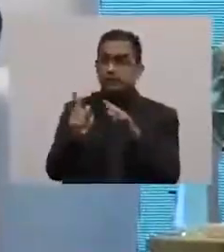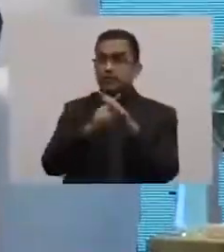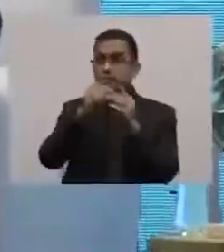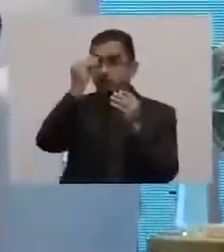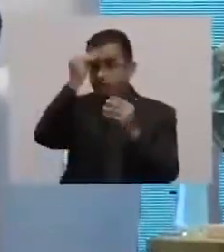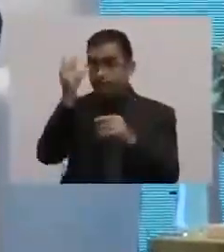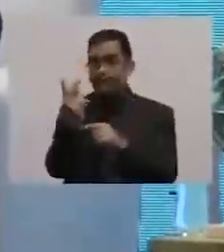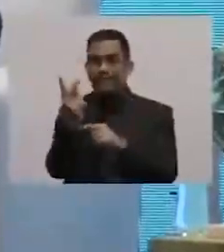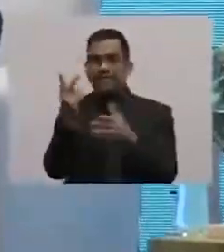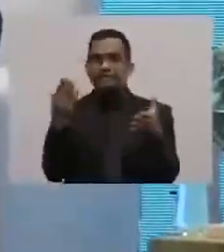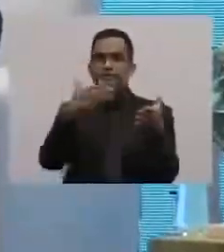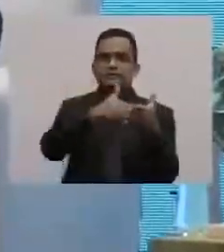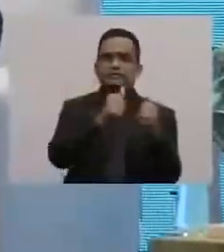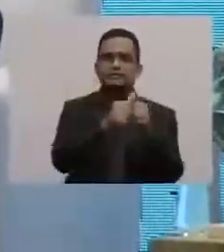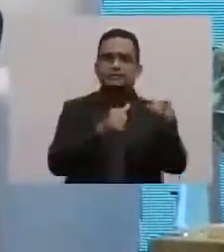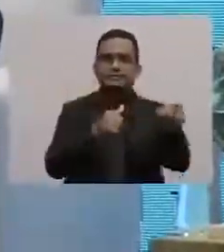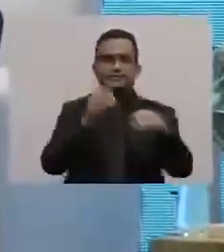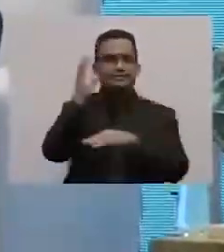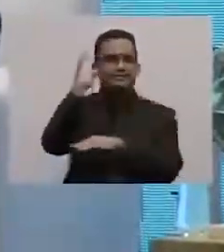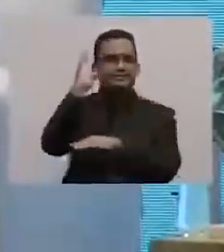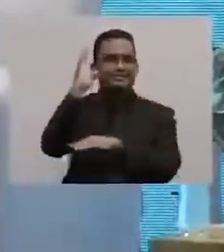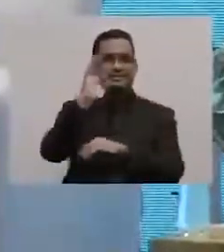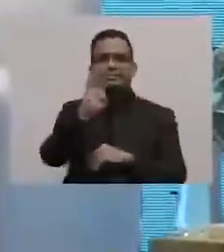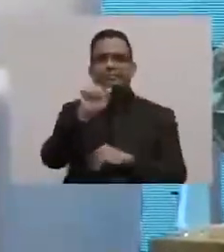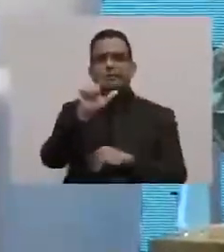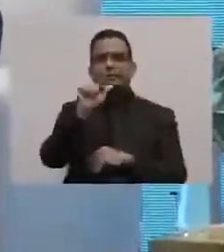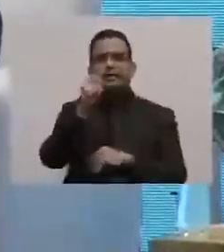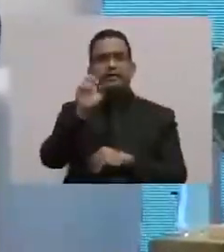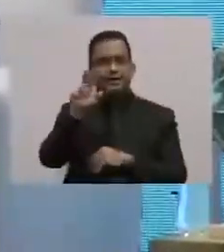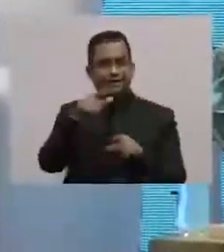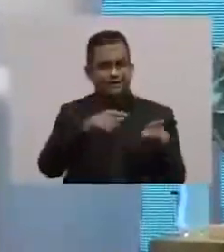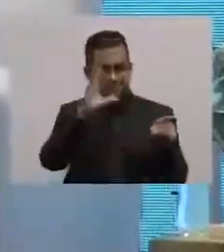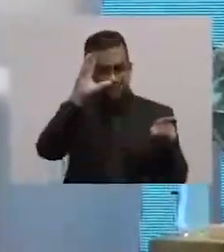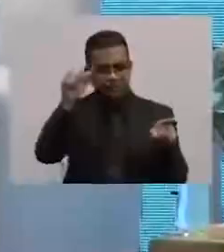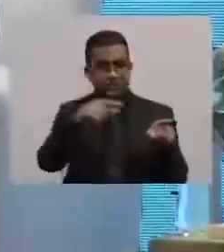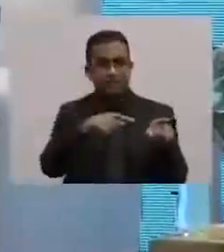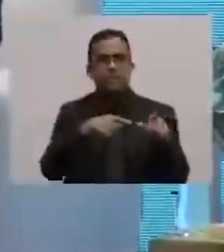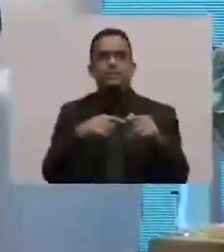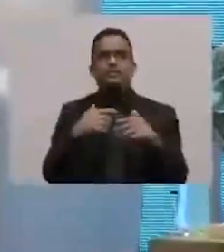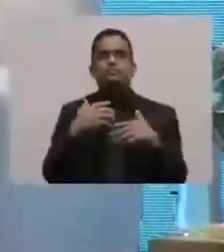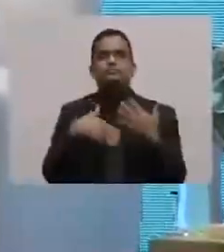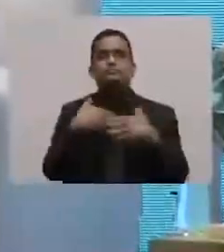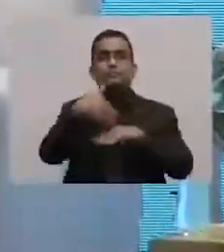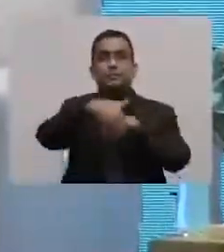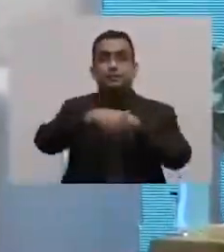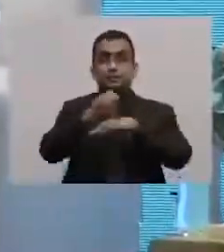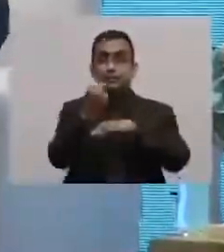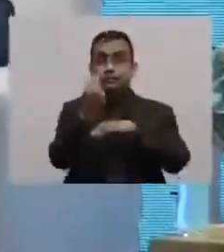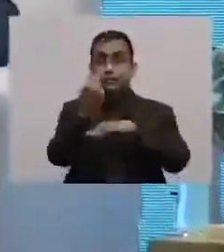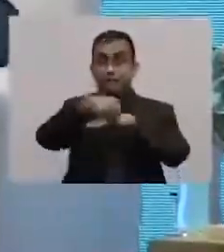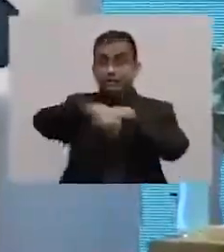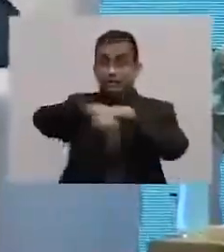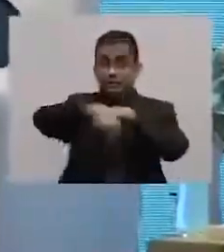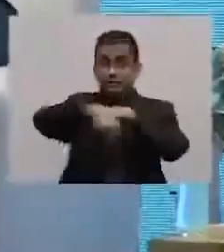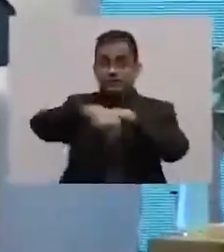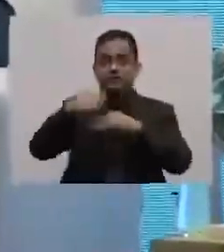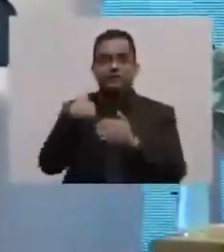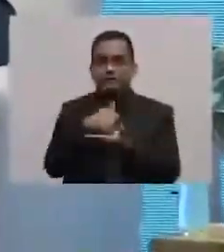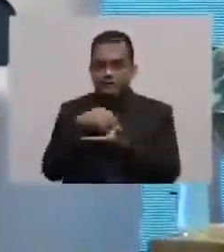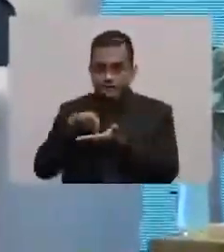Balaguer. Y a las 12 de la noche, después de cerrado el proceso que estábamos